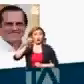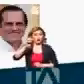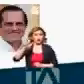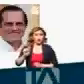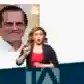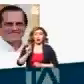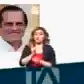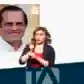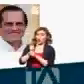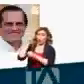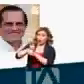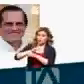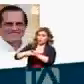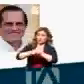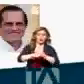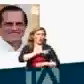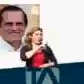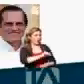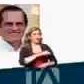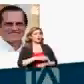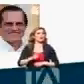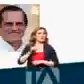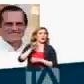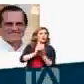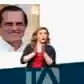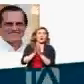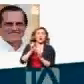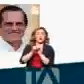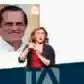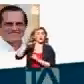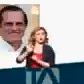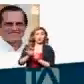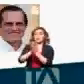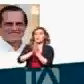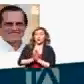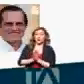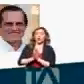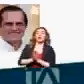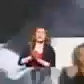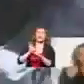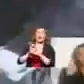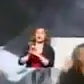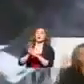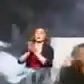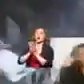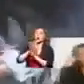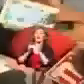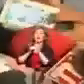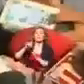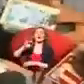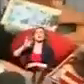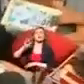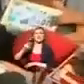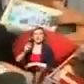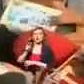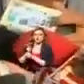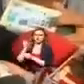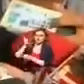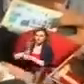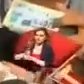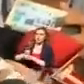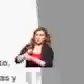en noviembre del 2019 rechazaron la solicitud presentada por Ecuador en contra de Ricardo Patiño. En el caso de Vinicio Alvarado, la